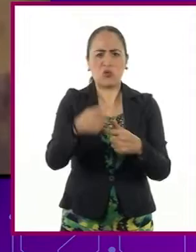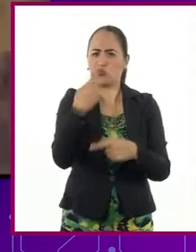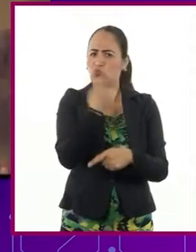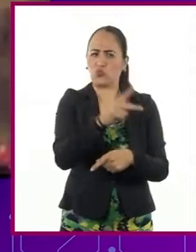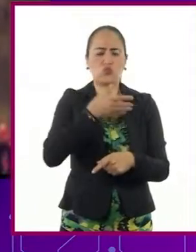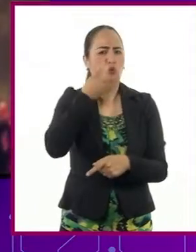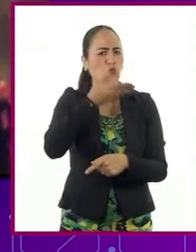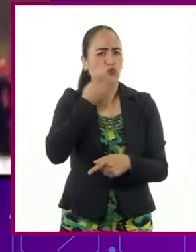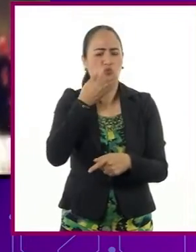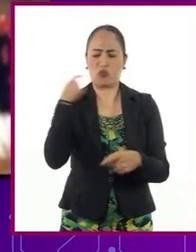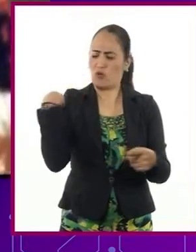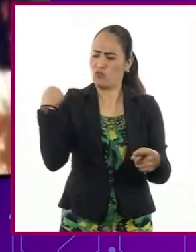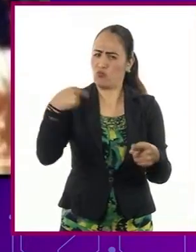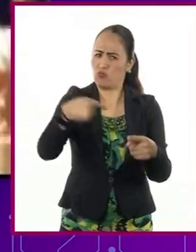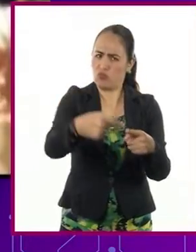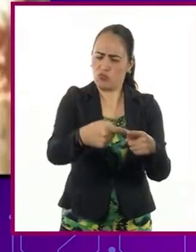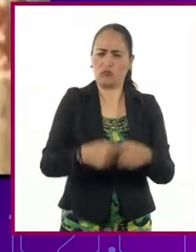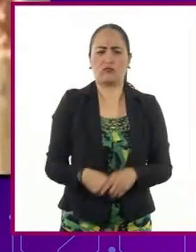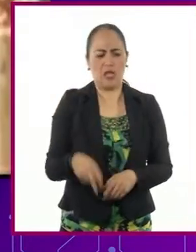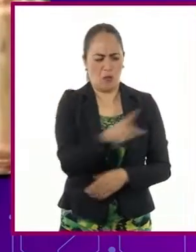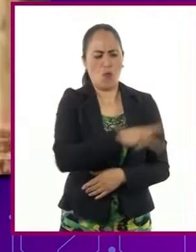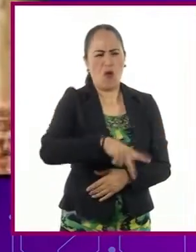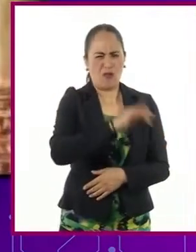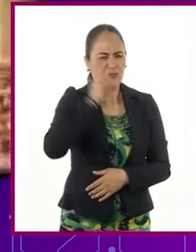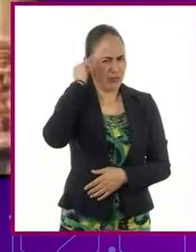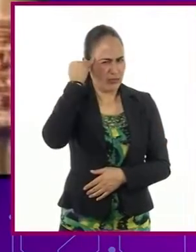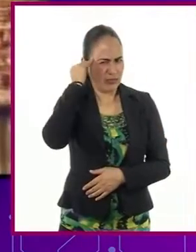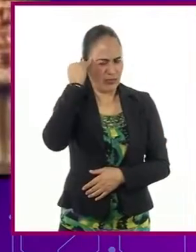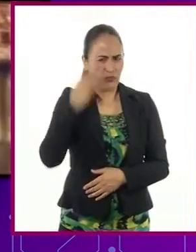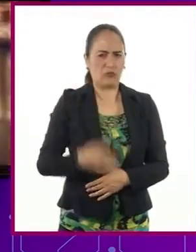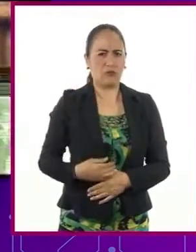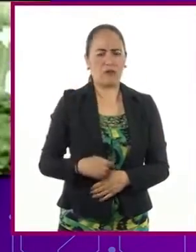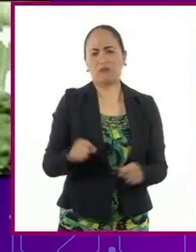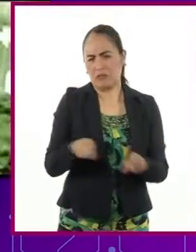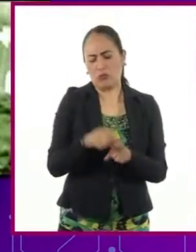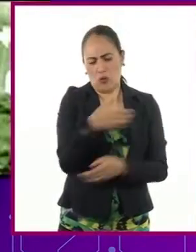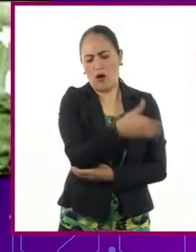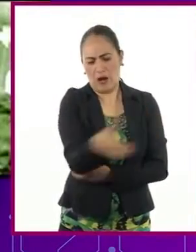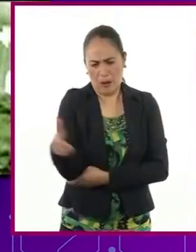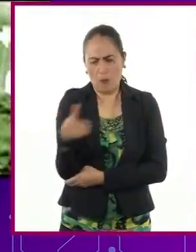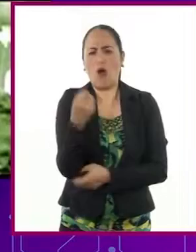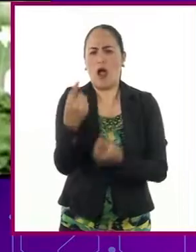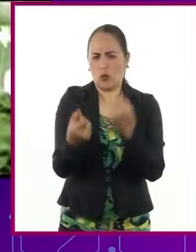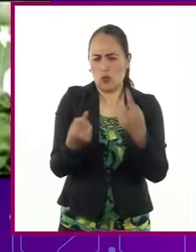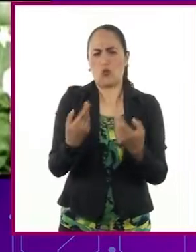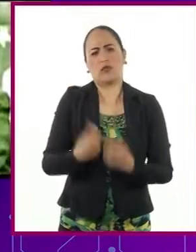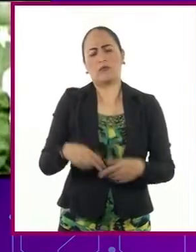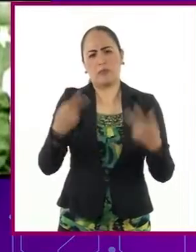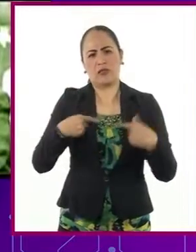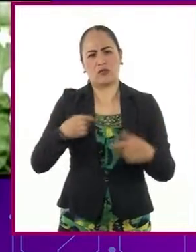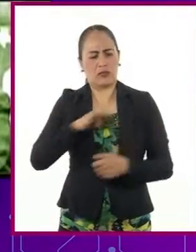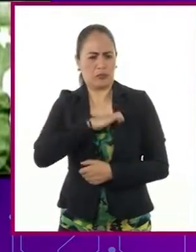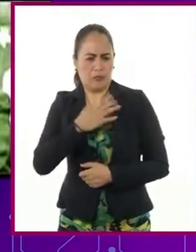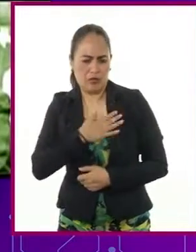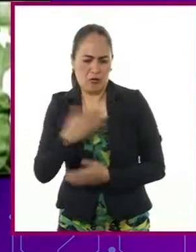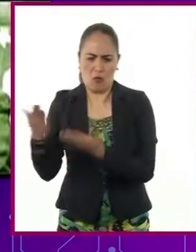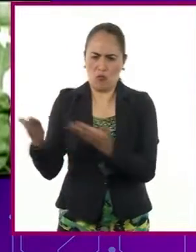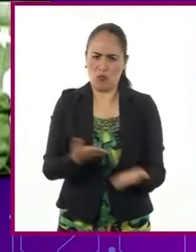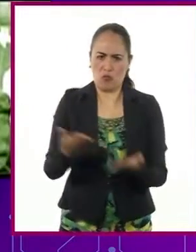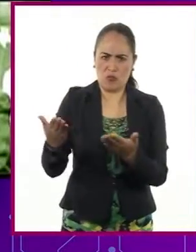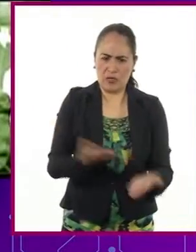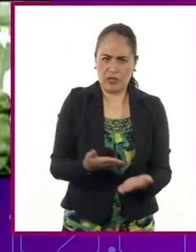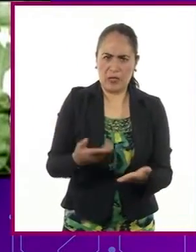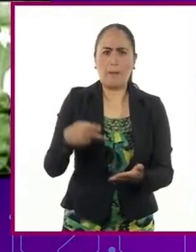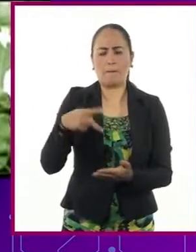usanzas indígenas. En los pueblos indígenas. O en los pueblos indígenas. Sí, porque en el campo también se asientan hacendados o mineros españoles, claro, que se van a regir